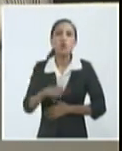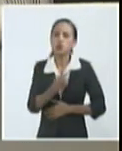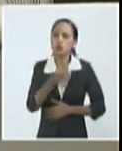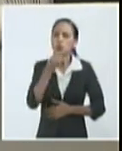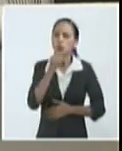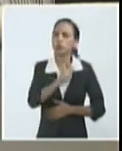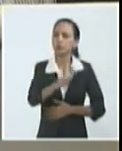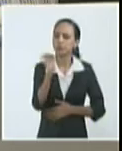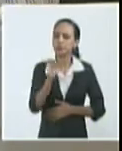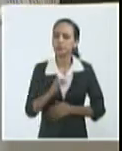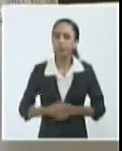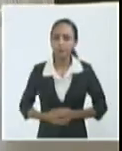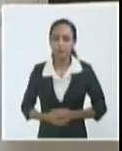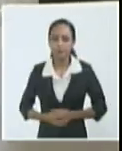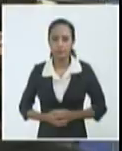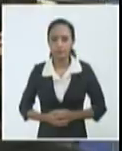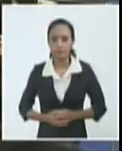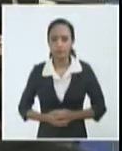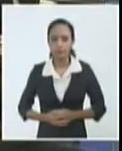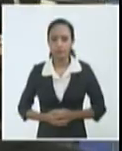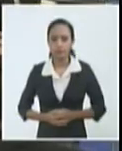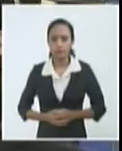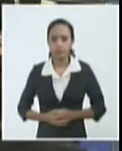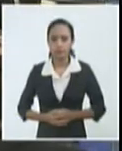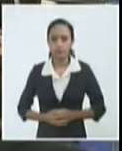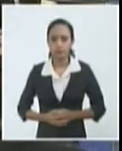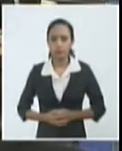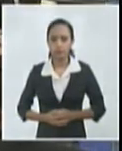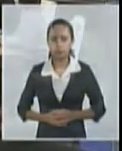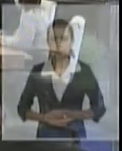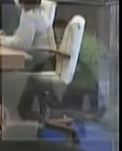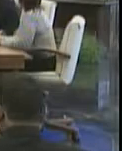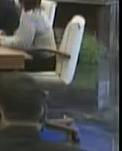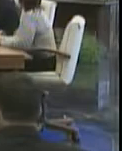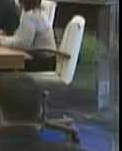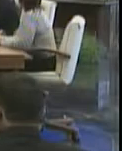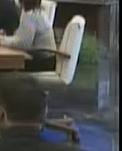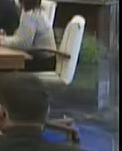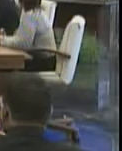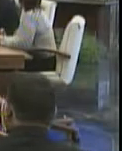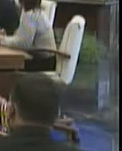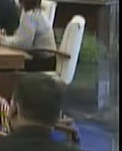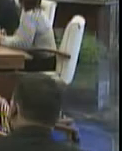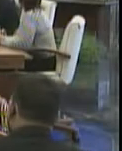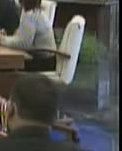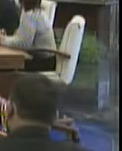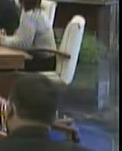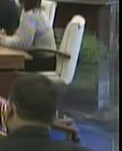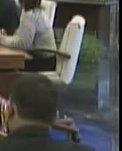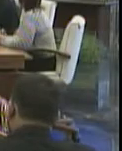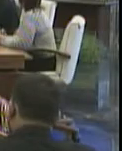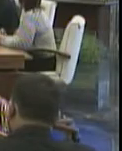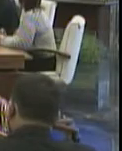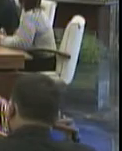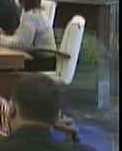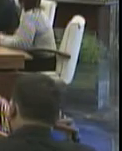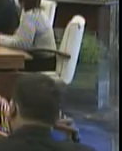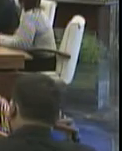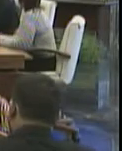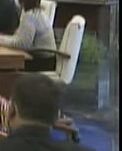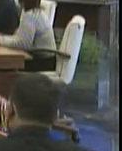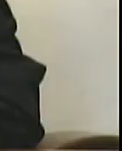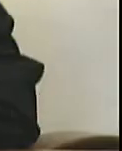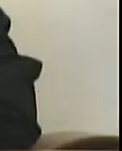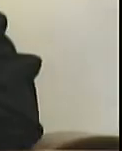refuerzo. Presidente, Arlene. usted hablaba en esa magnífica instalación que se inauguró en el Mariel, que